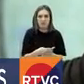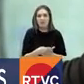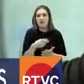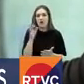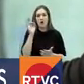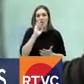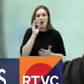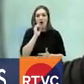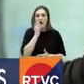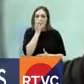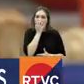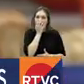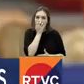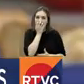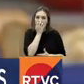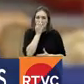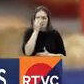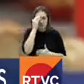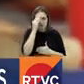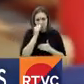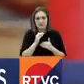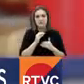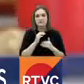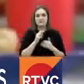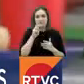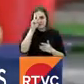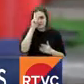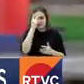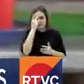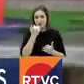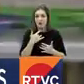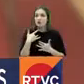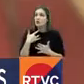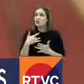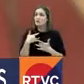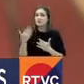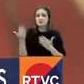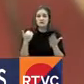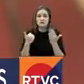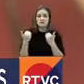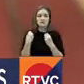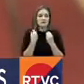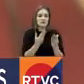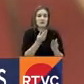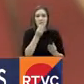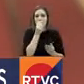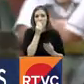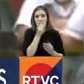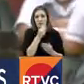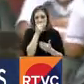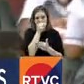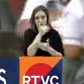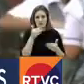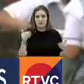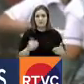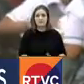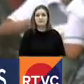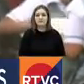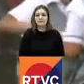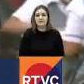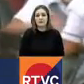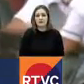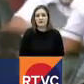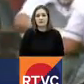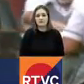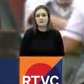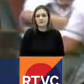temperatura y se desmayan. Les ha tocado buscar donaciones para garantizar la alimentación de los alumnos. Generalmente había niños que